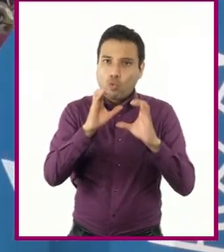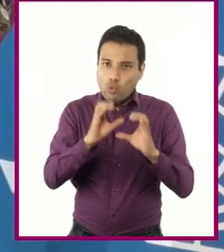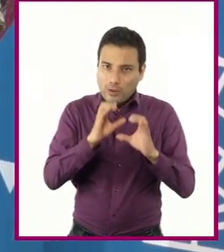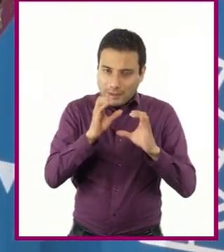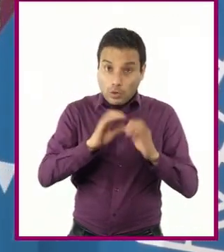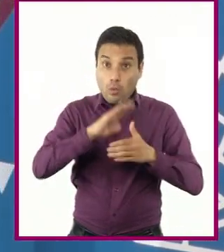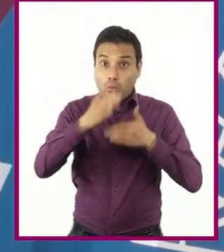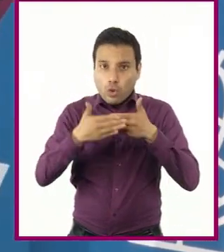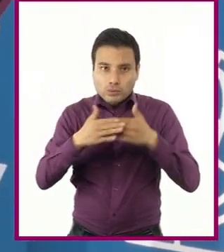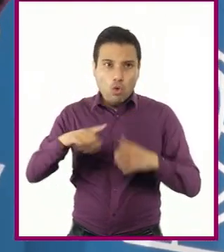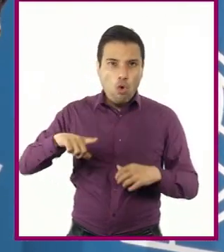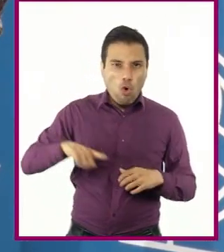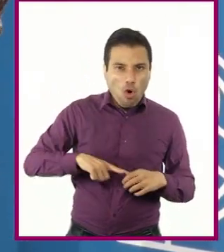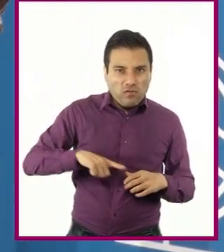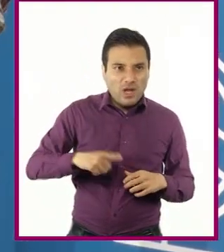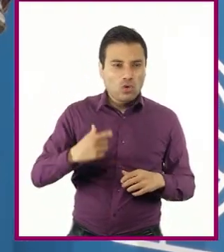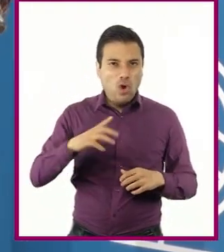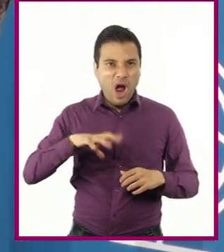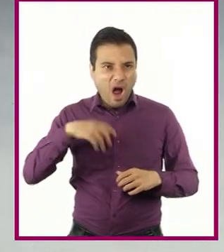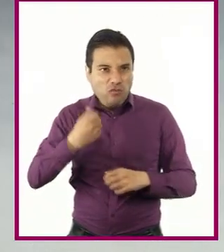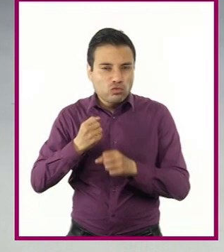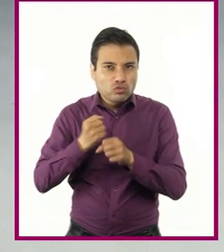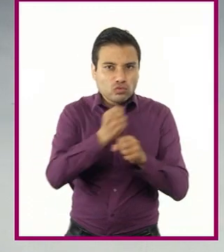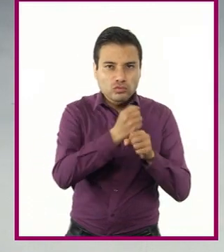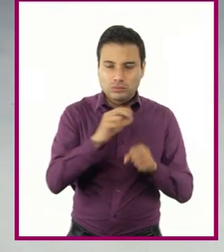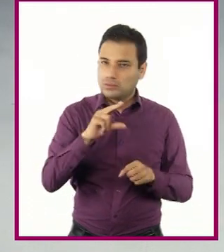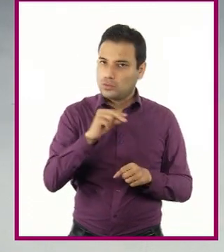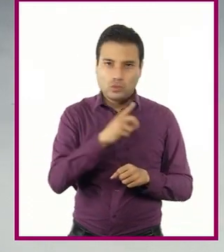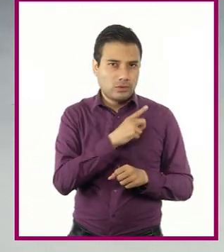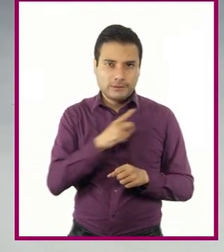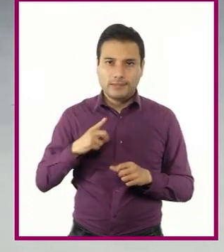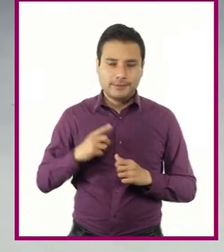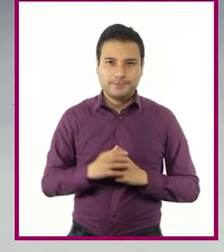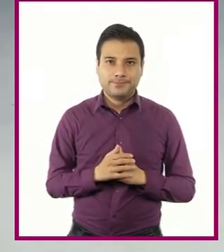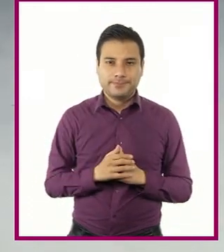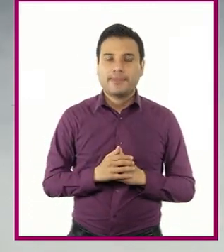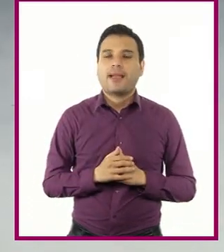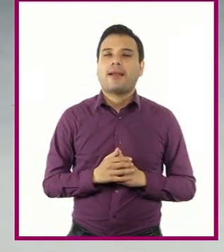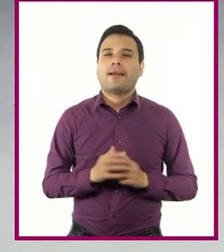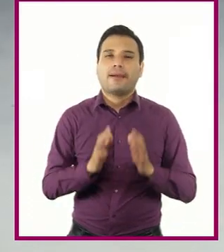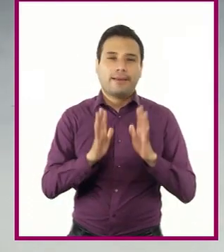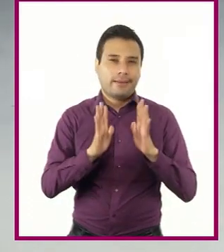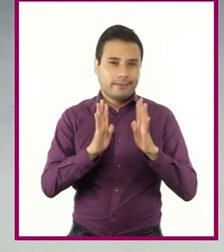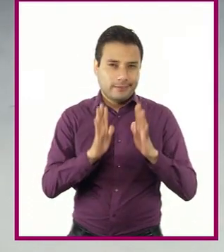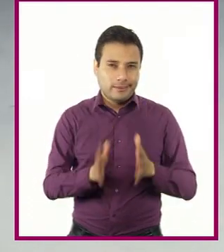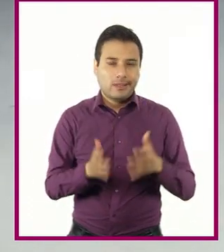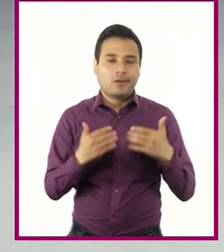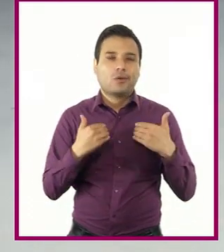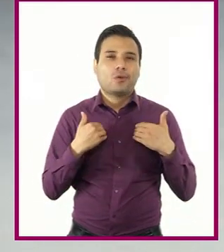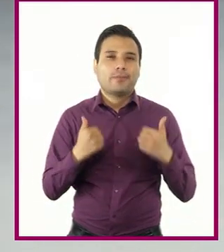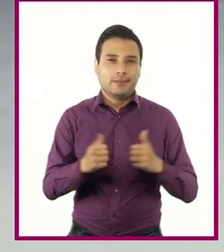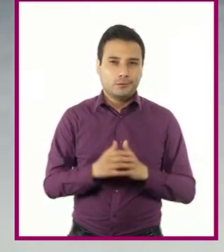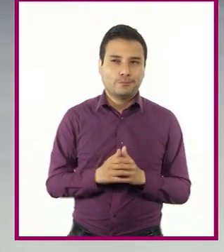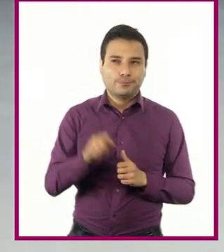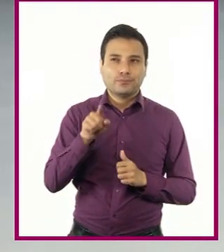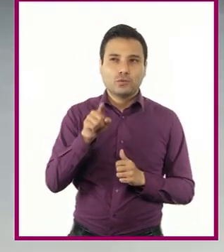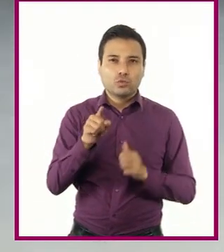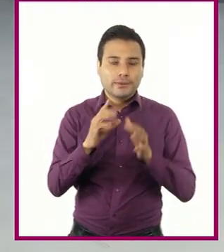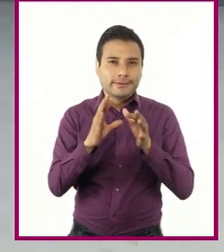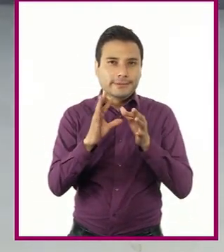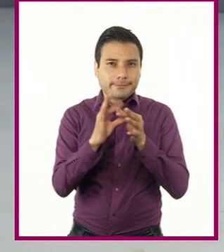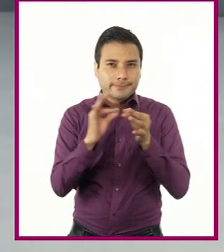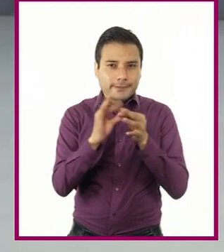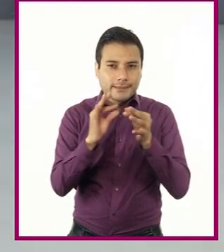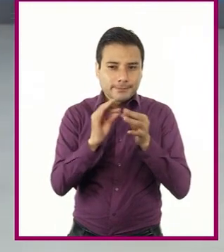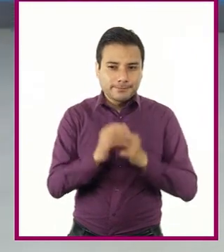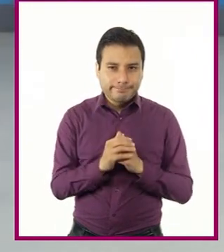repitan abusos en el ejercicio del poder. Entonces, supongo que lo que nos estás diciendo es que